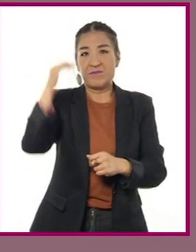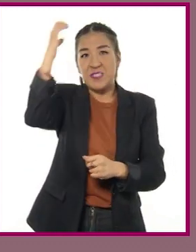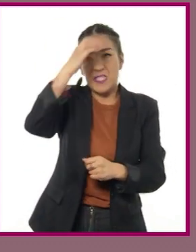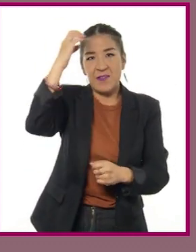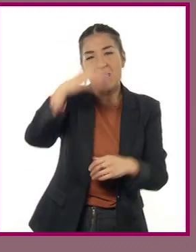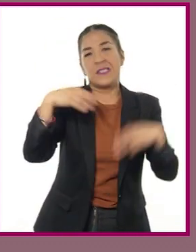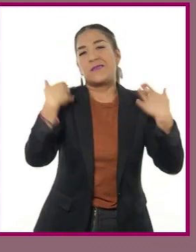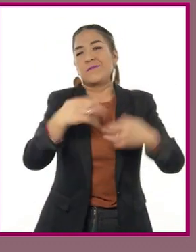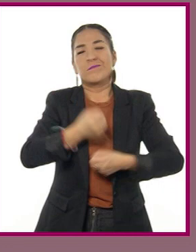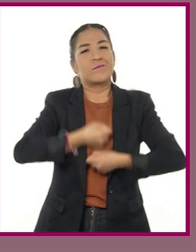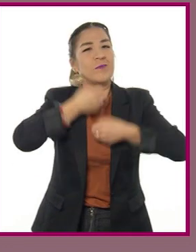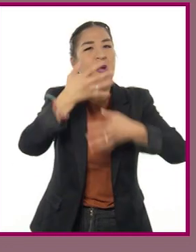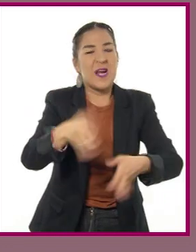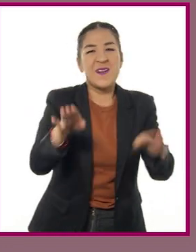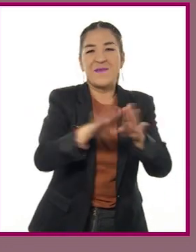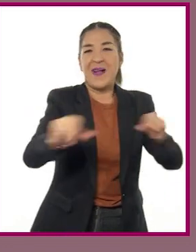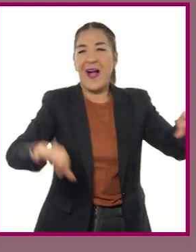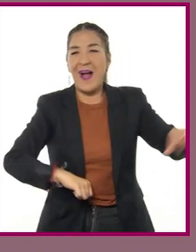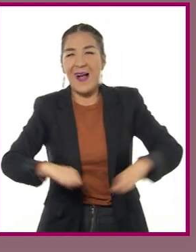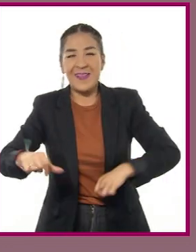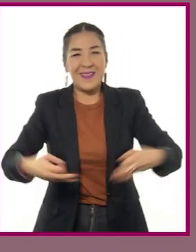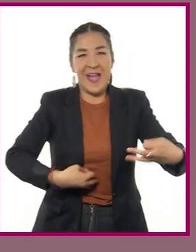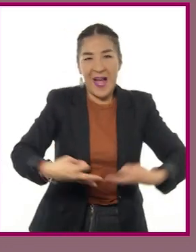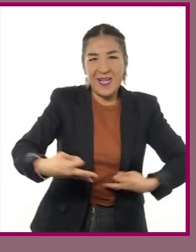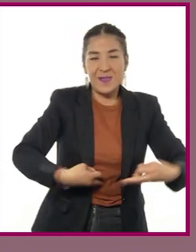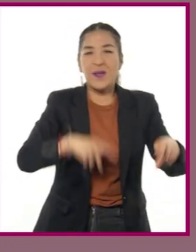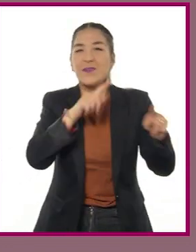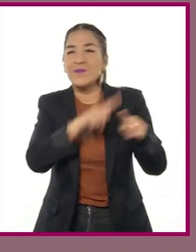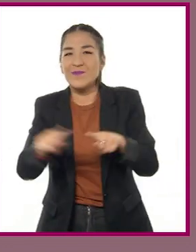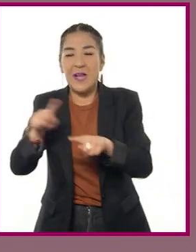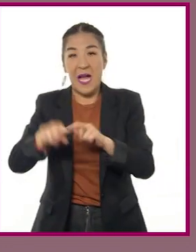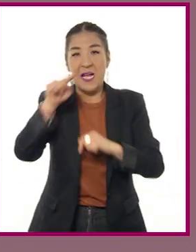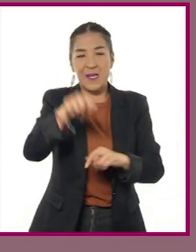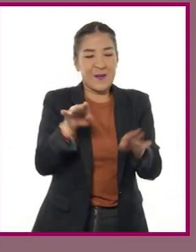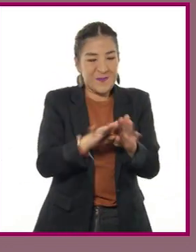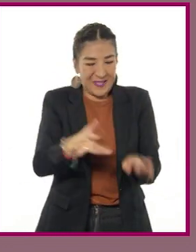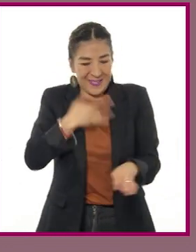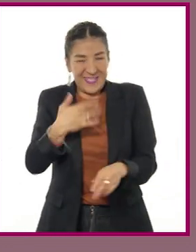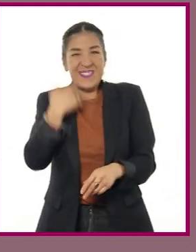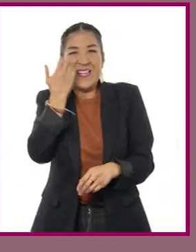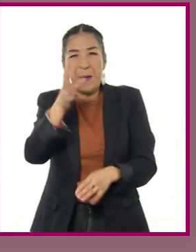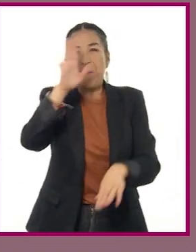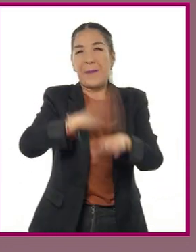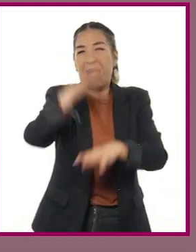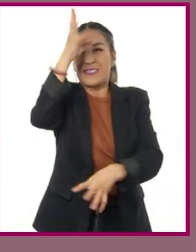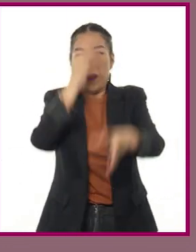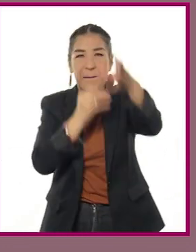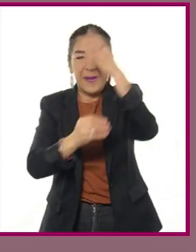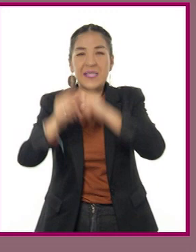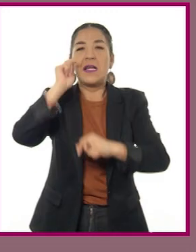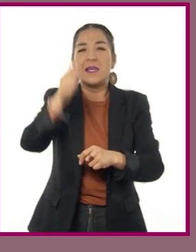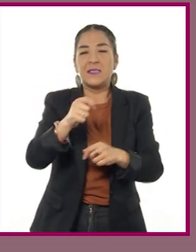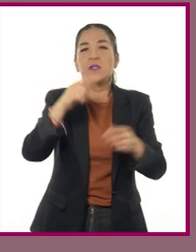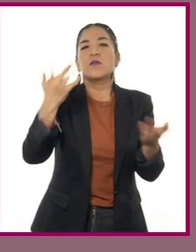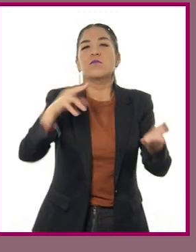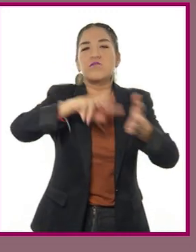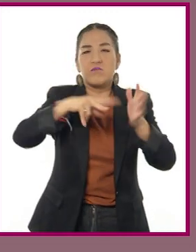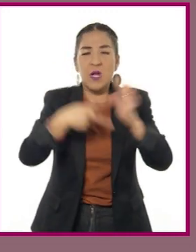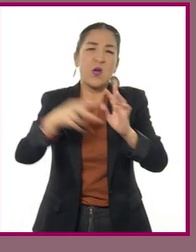un gran poeta y dramaturgo. Su espíritu inquieto lo llevó a estudiar a profundidad